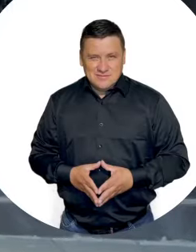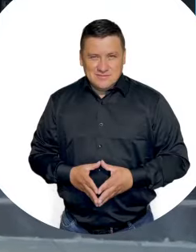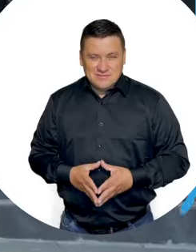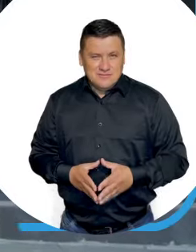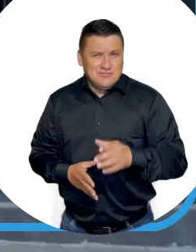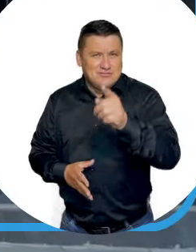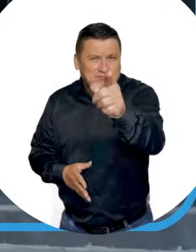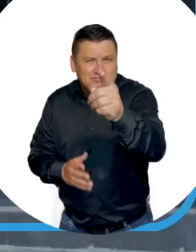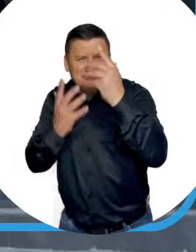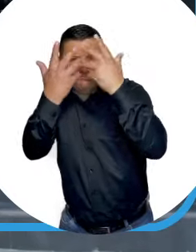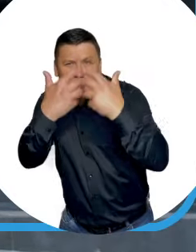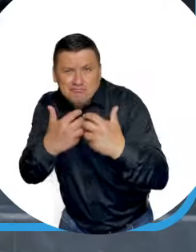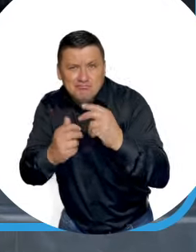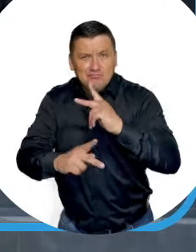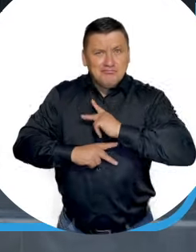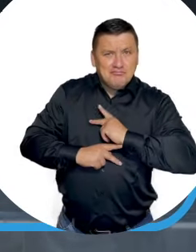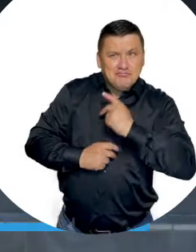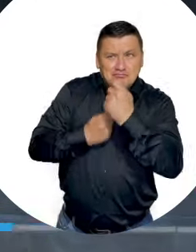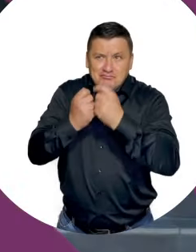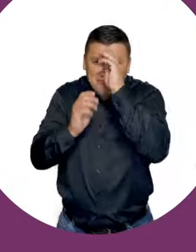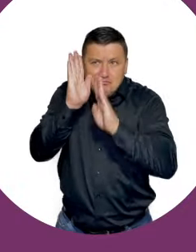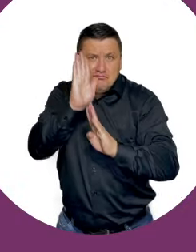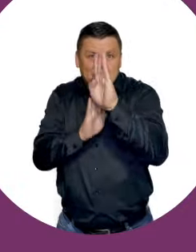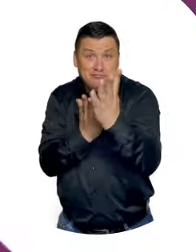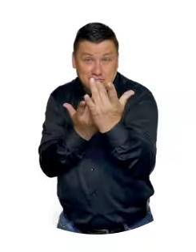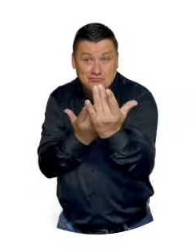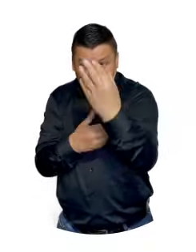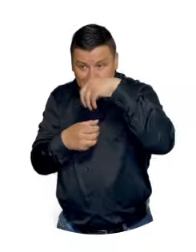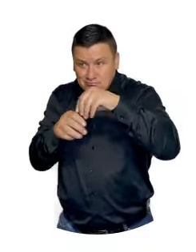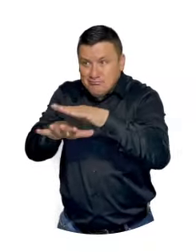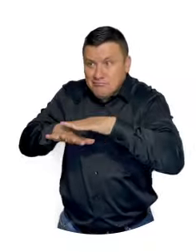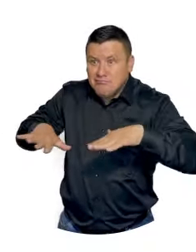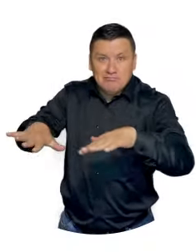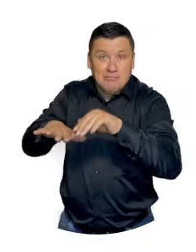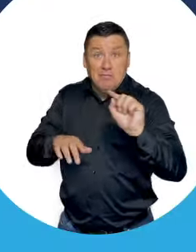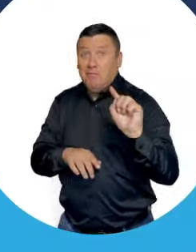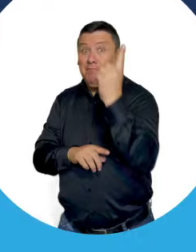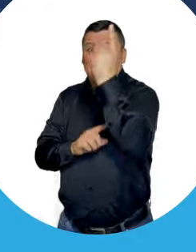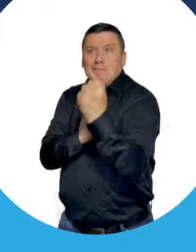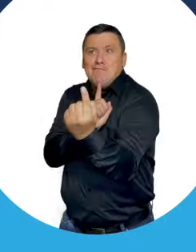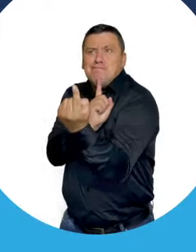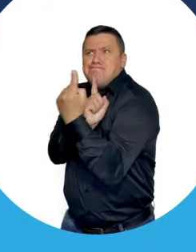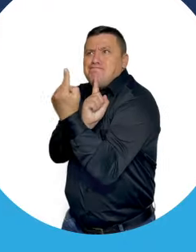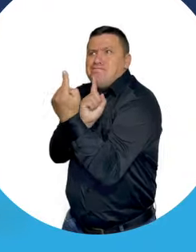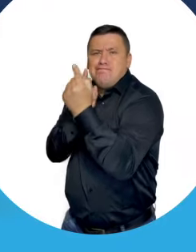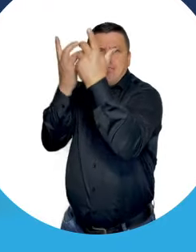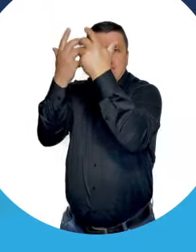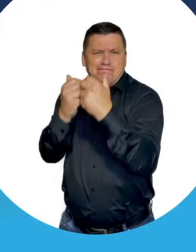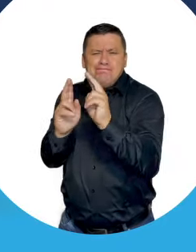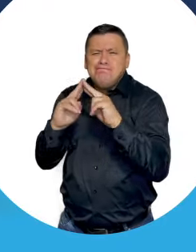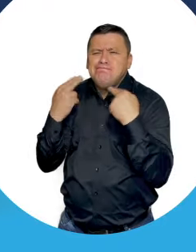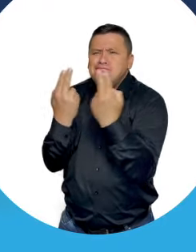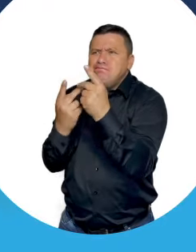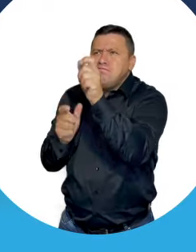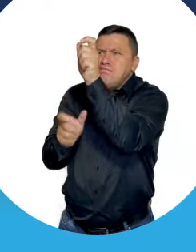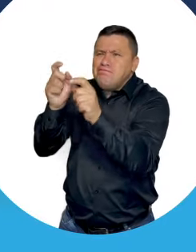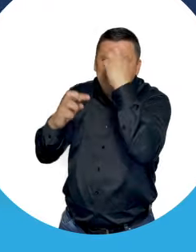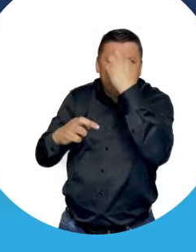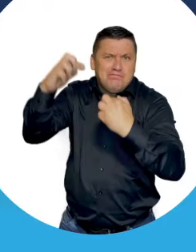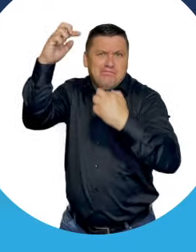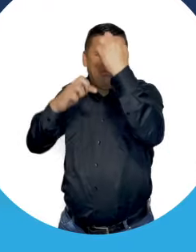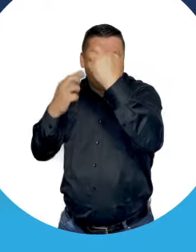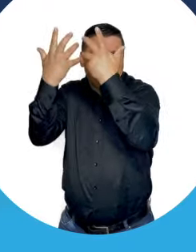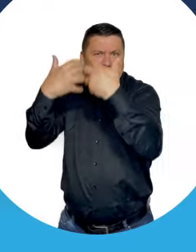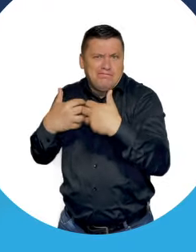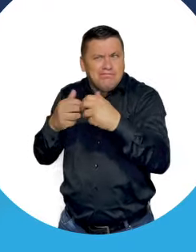si eres empresario o emprendedor te esperamos en expo vi el primer encuentro empresarial que reunirá a expertos en nuevas